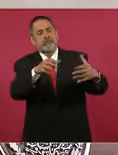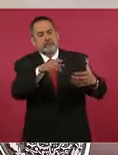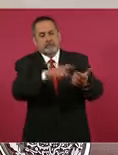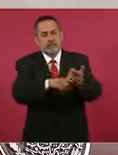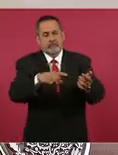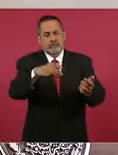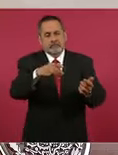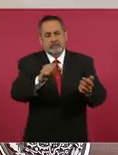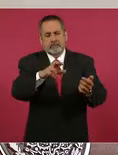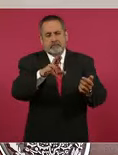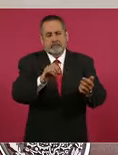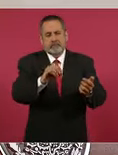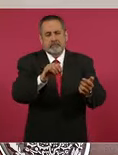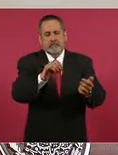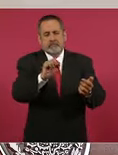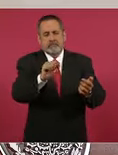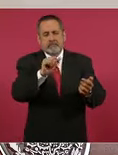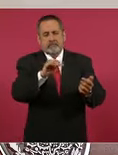de que iba a ir,